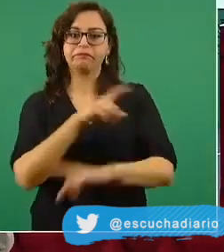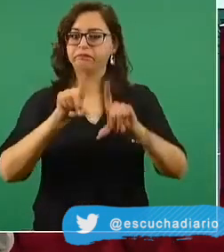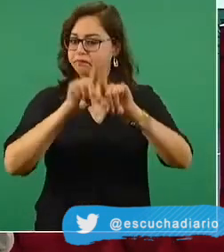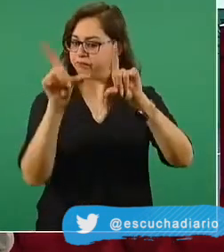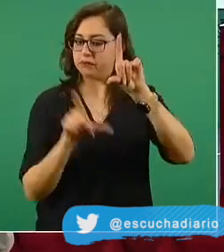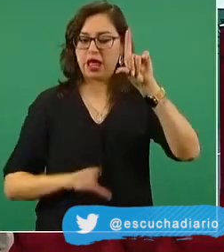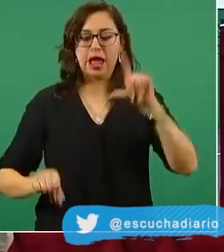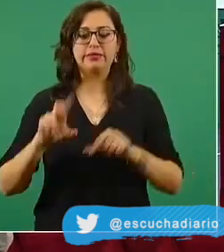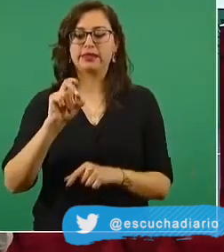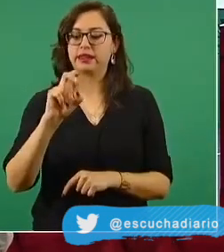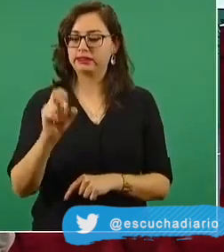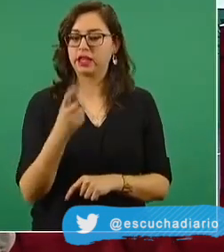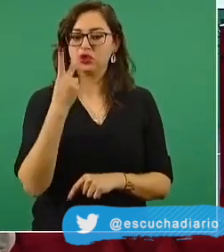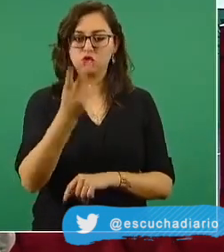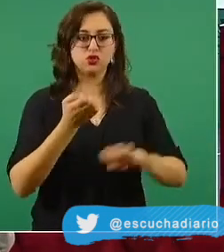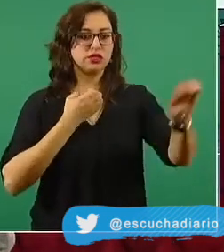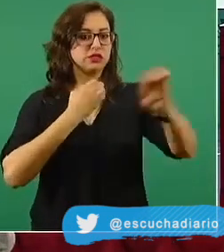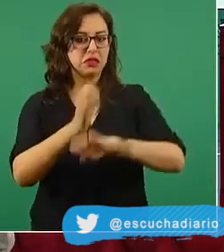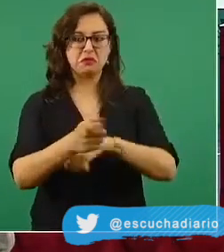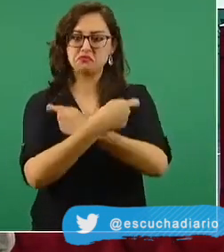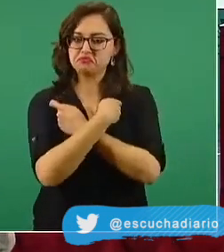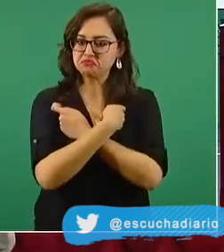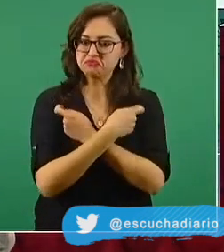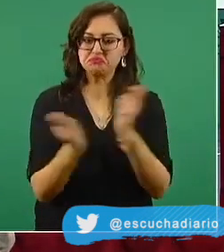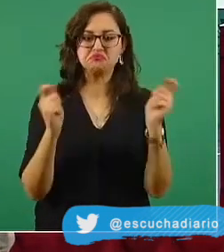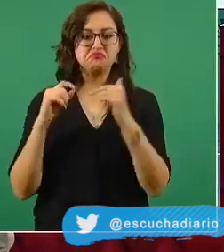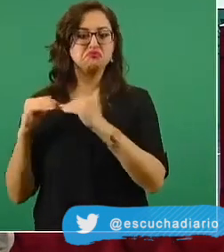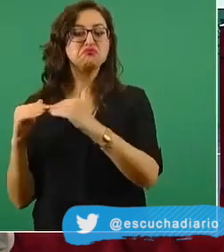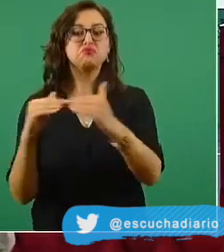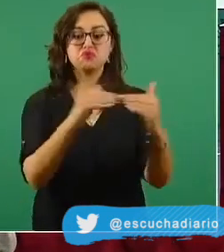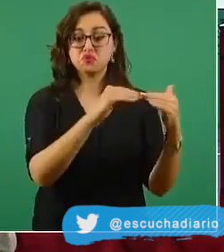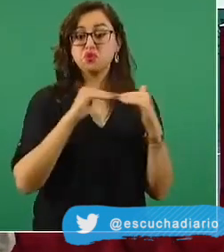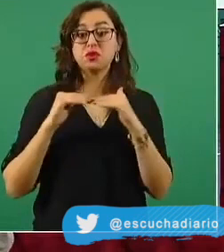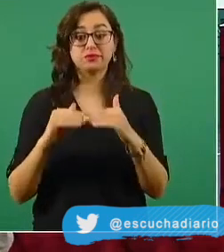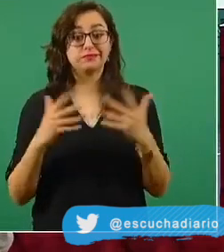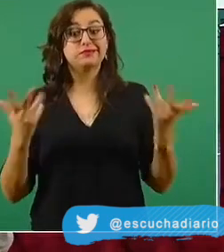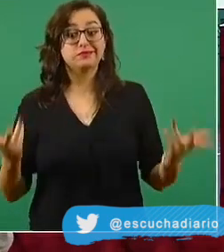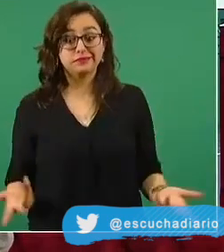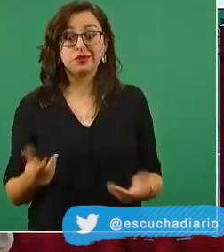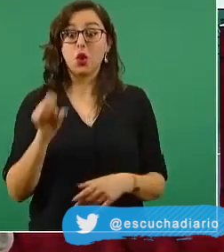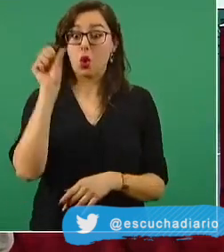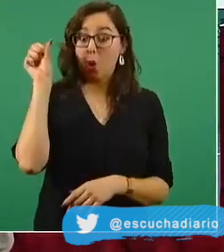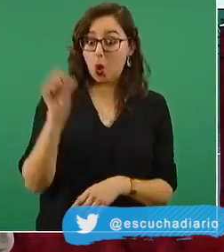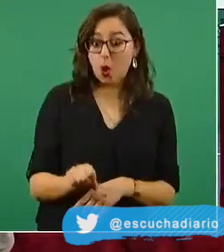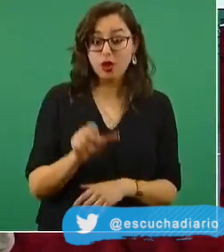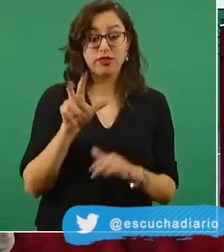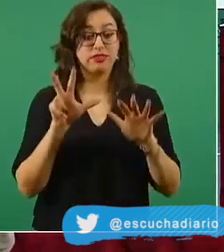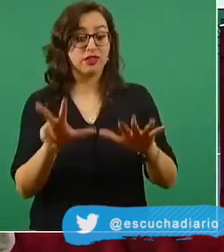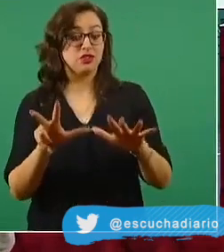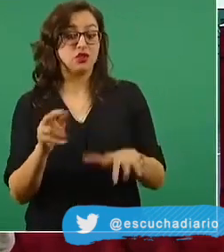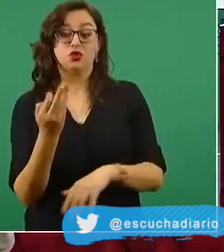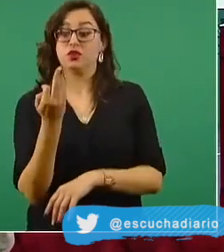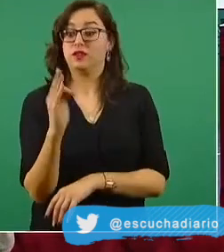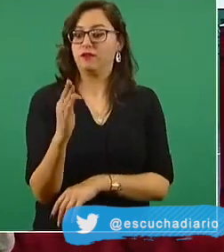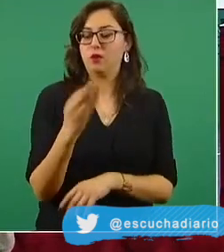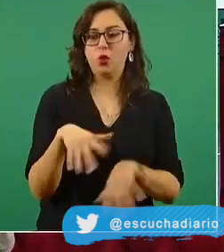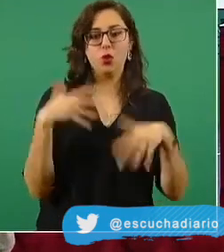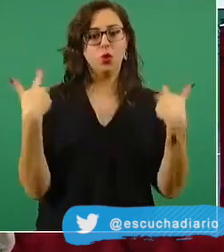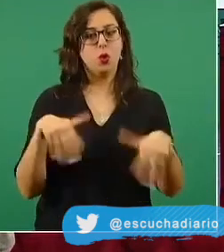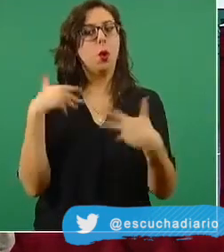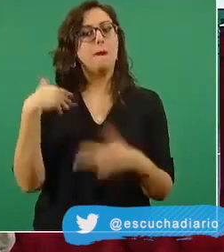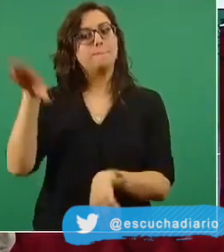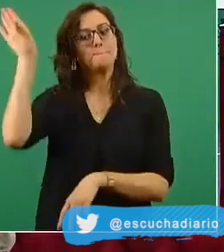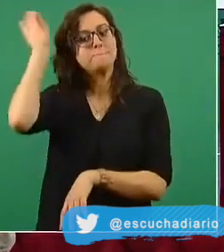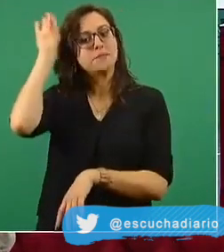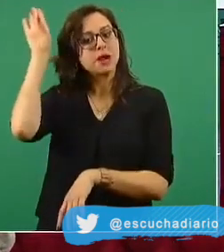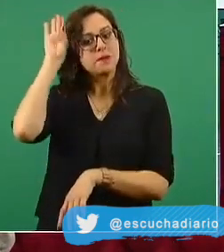entidades federativas además, y entonces eso obviamente también nos demuestra por qué hoy 18 de febrero es el día que más vacunas